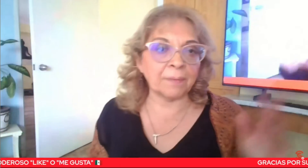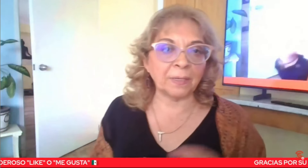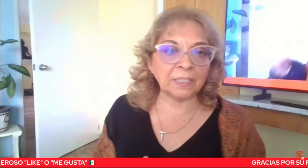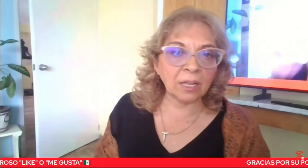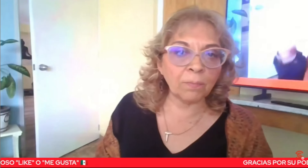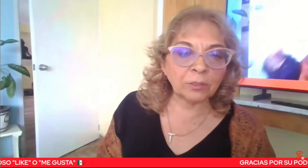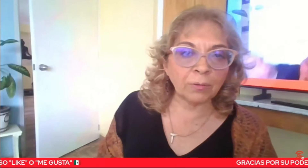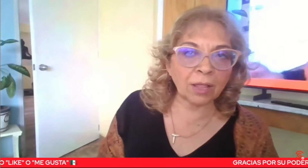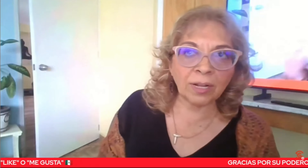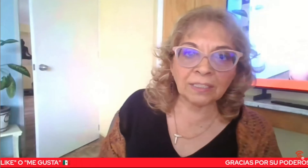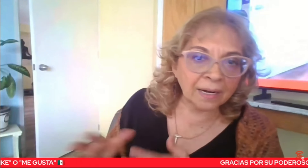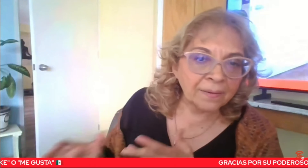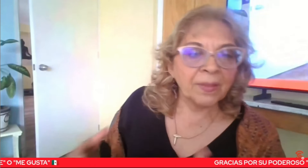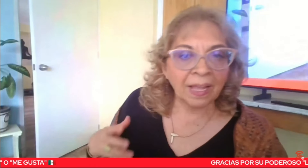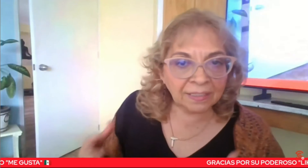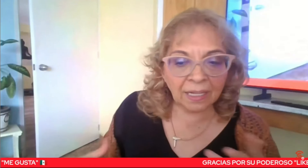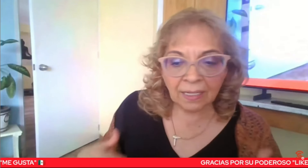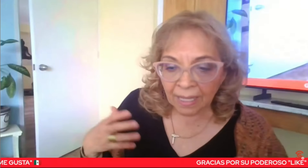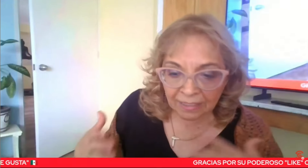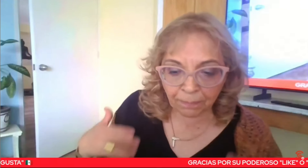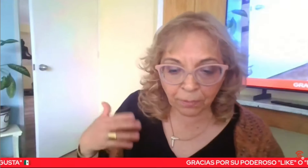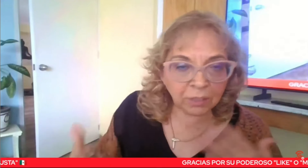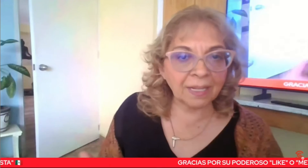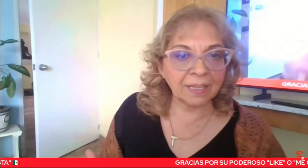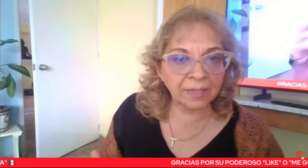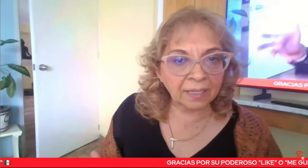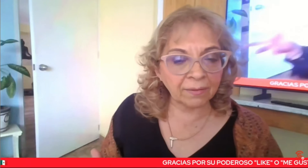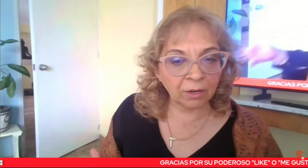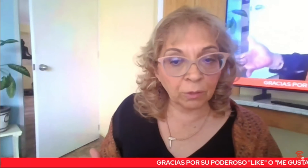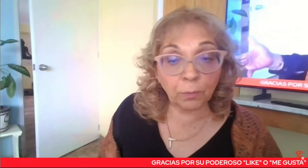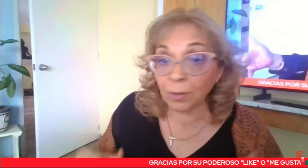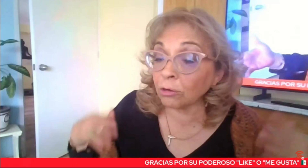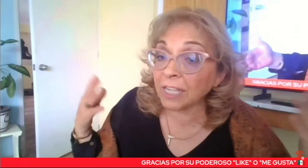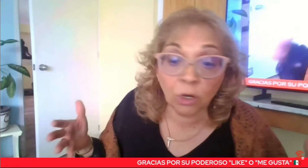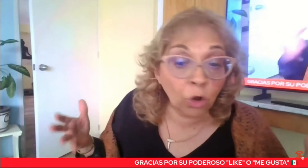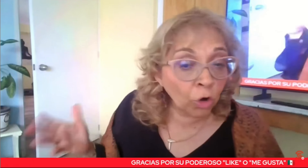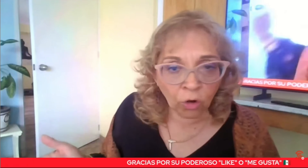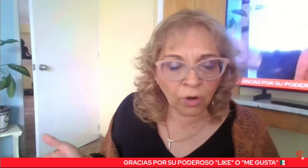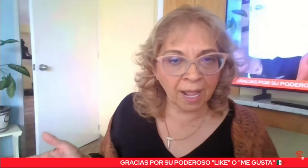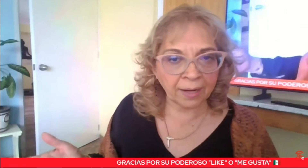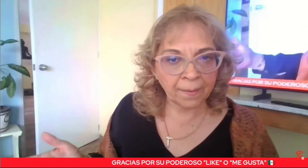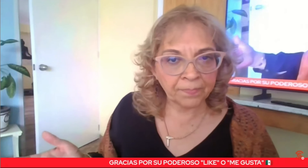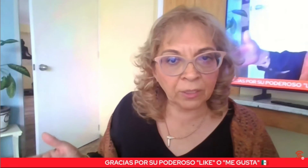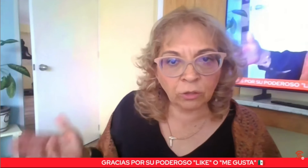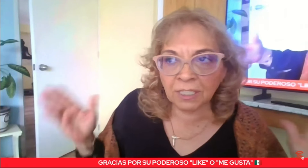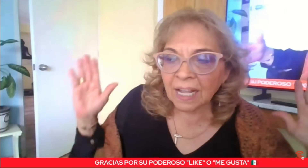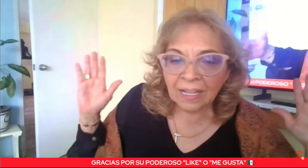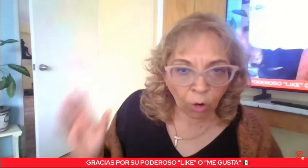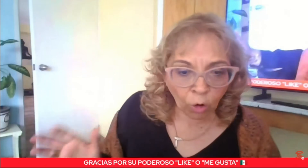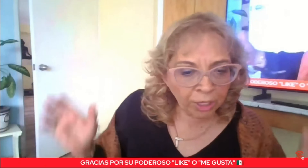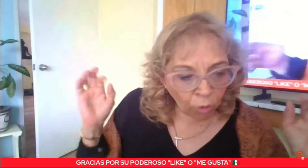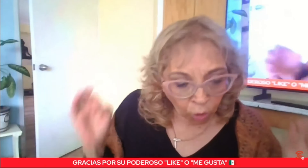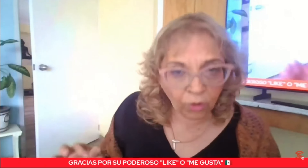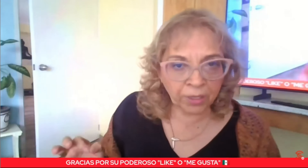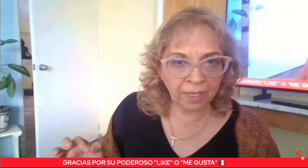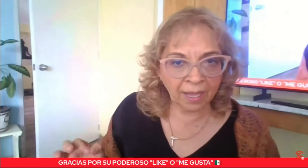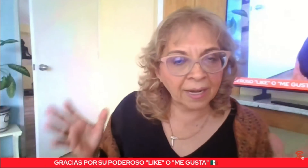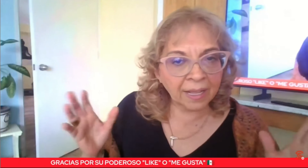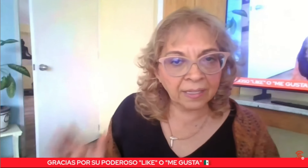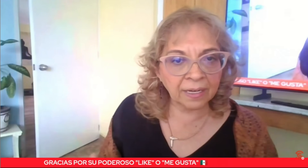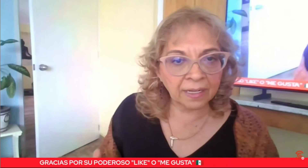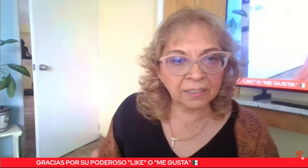el presidente López Obrador están esta posibilidad de reactivar los medios públicos y no lo logran. Entonces, hoy